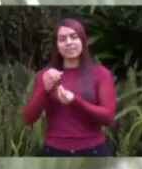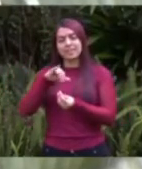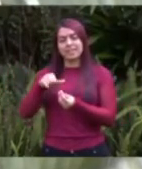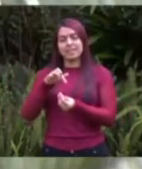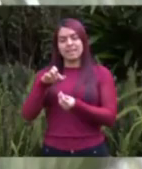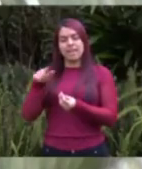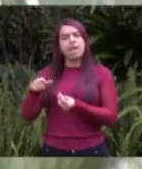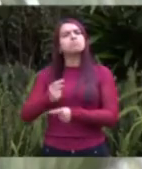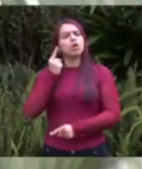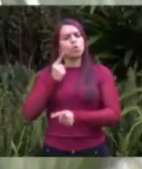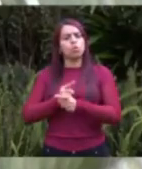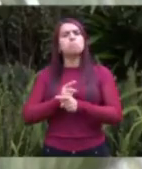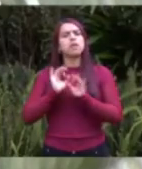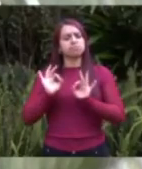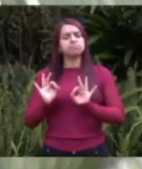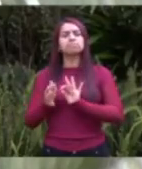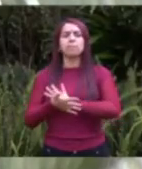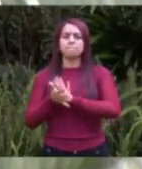a la paz,